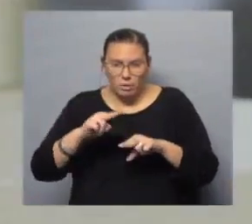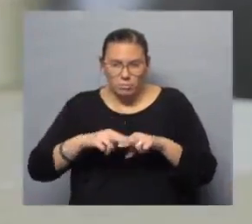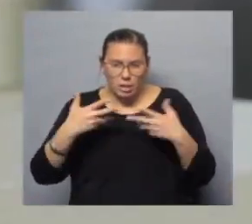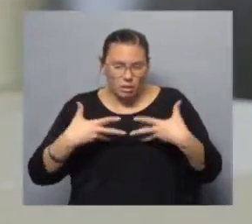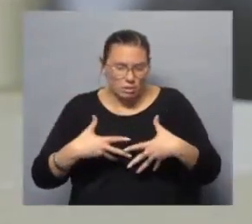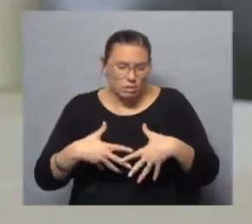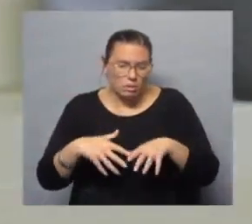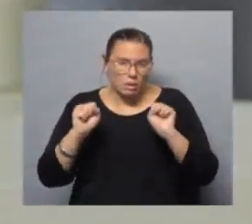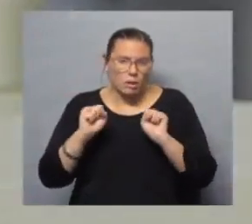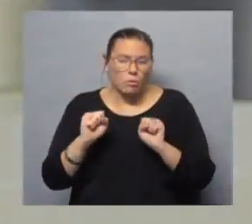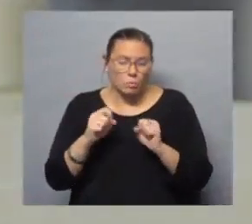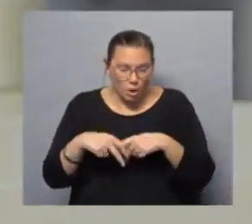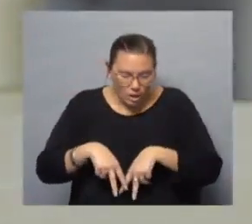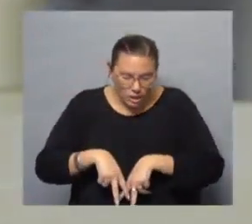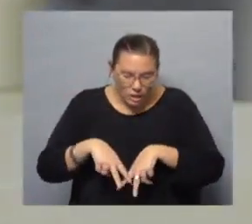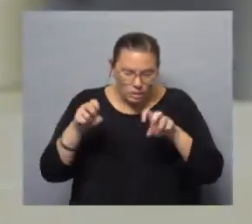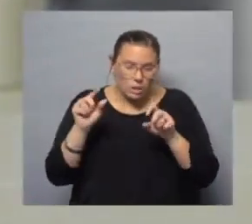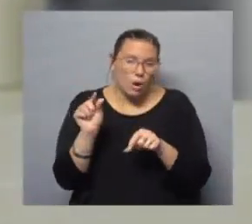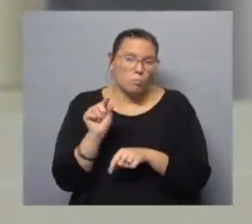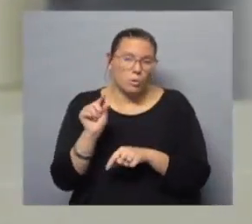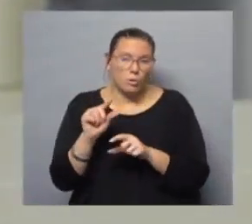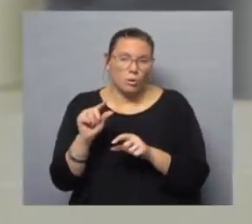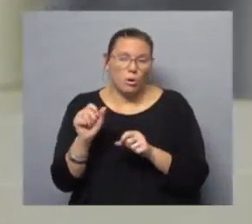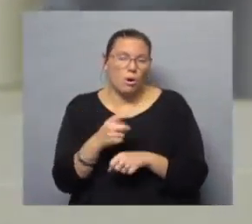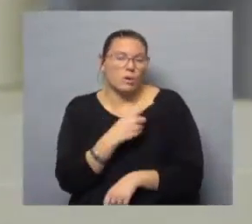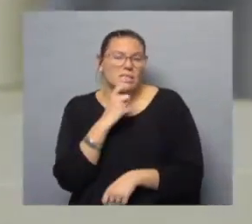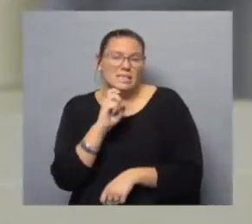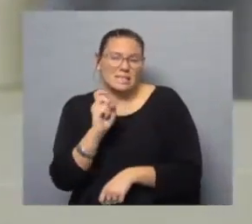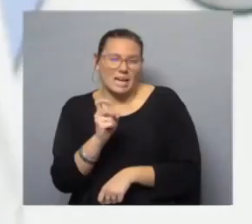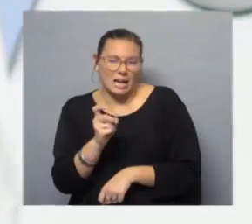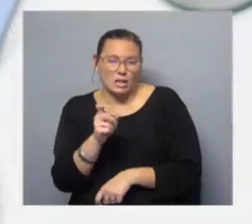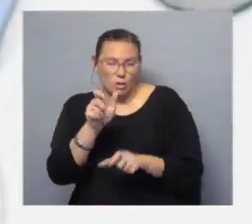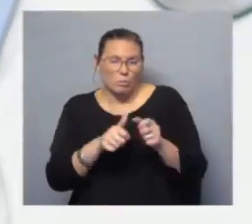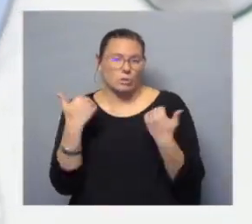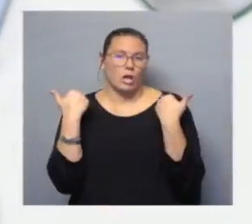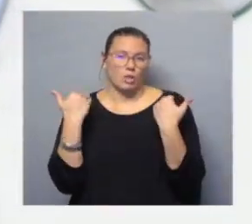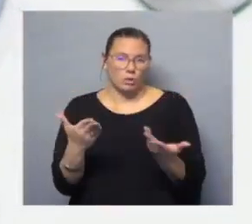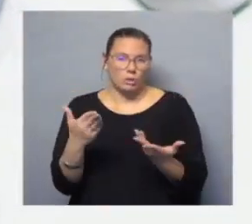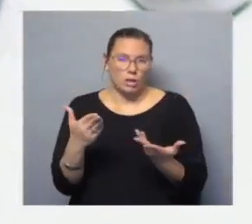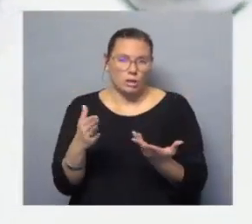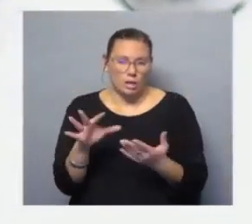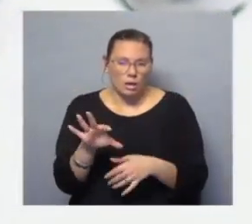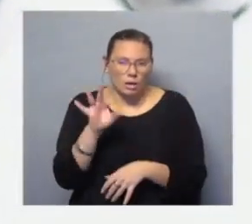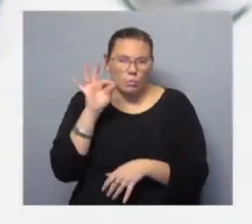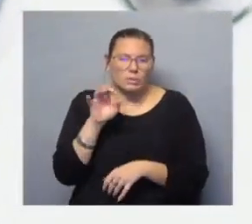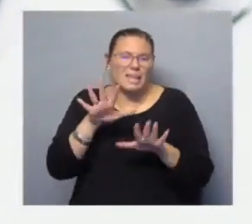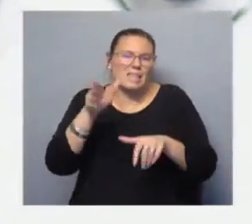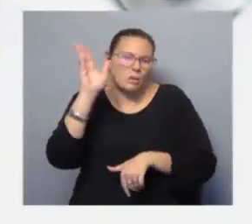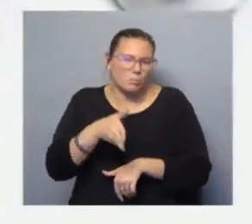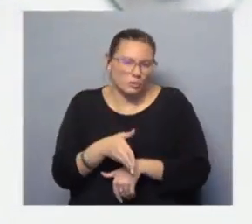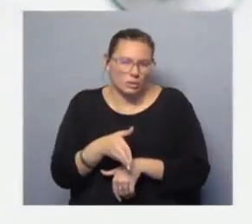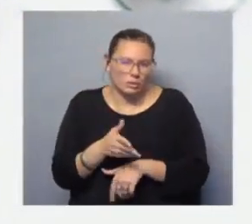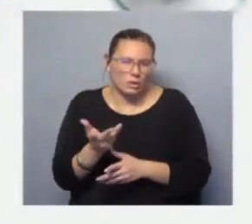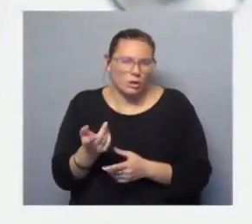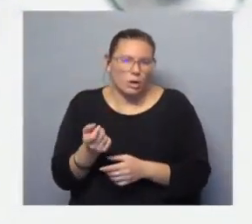subdiagnosticada porque si uno analiza, que fue un poco lo que hicimos, el banco de sangre, población donante, encuentra una seroprevalencia del 10%. O sea, es una